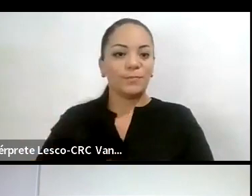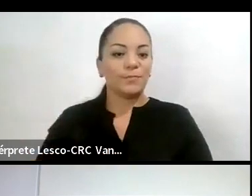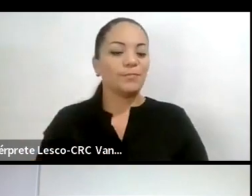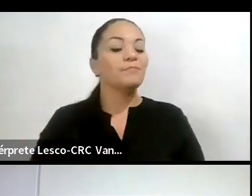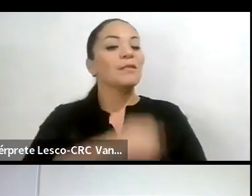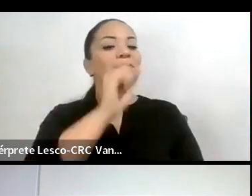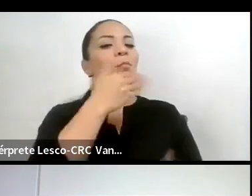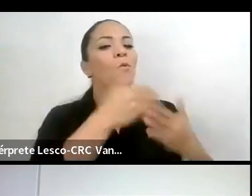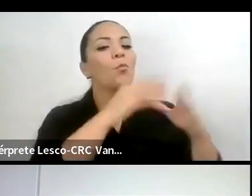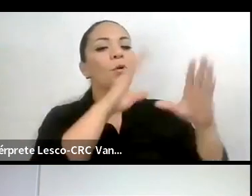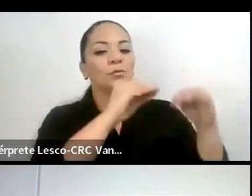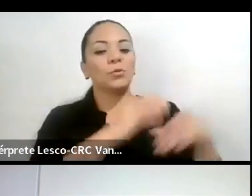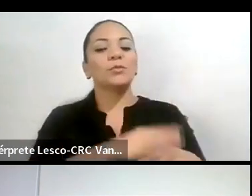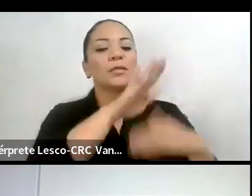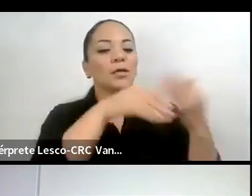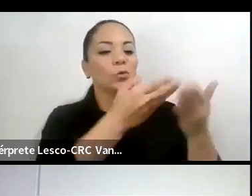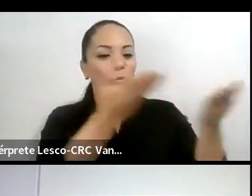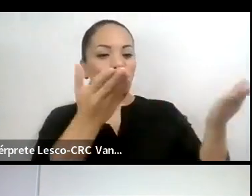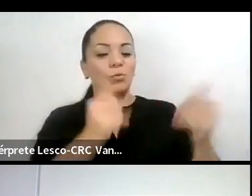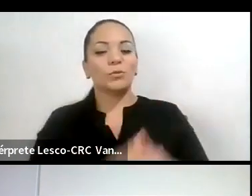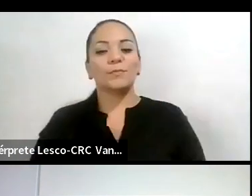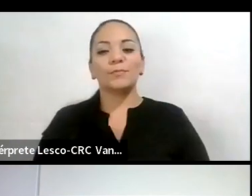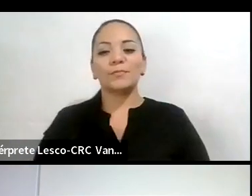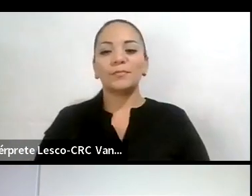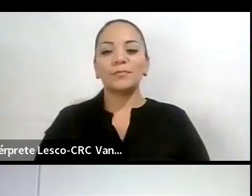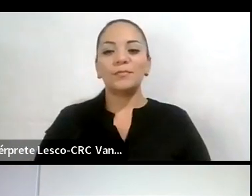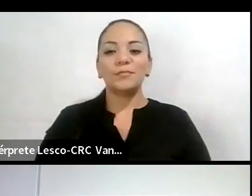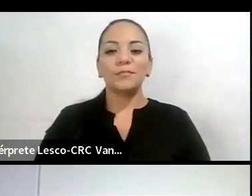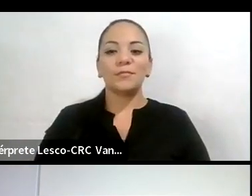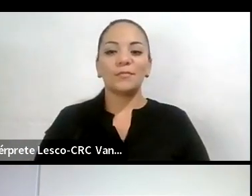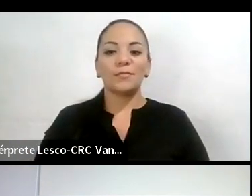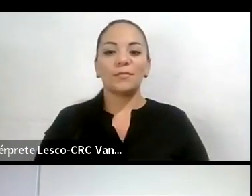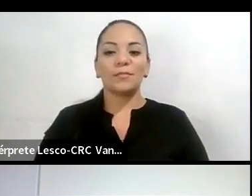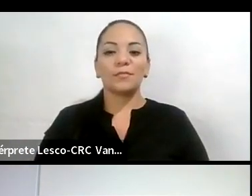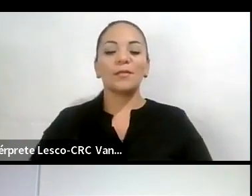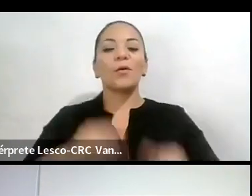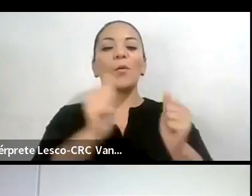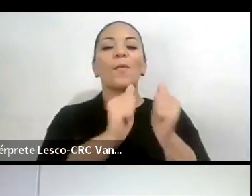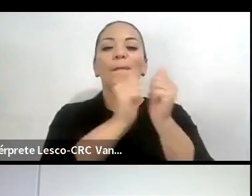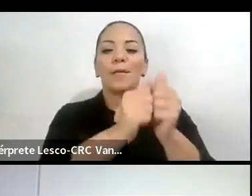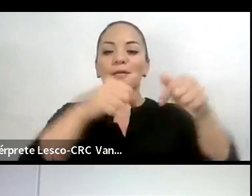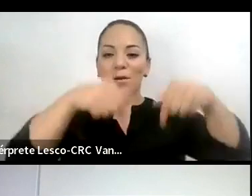Sí, muy buenas noches a todas y todos quienes nos acompañan en esta